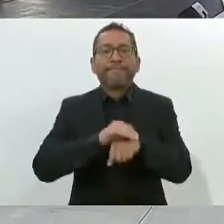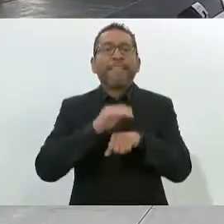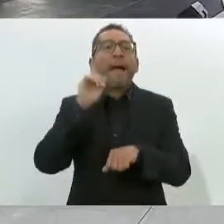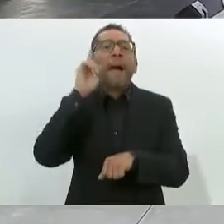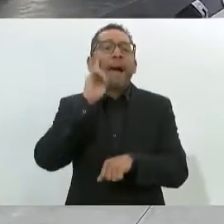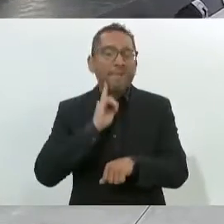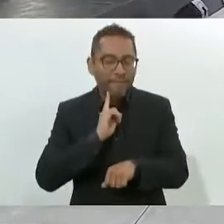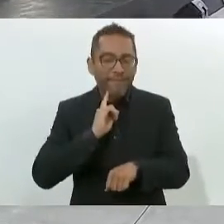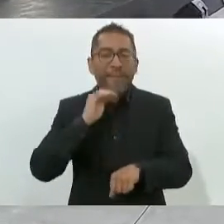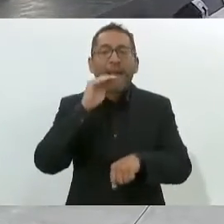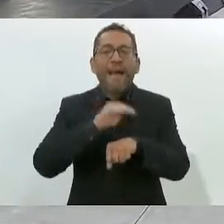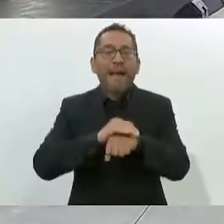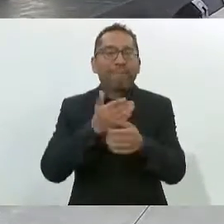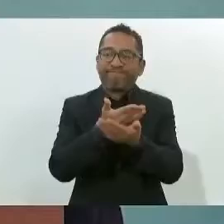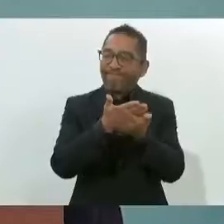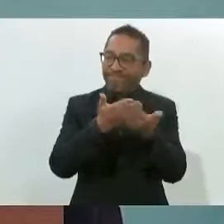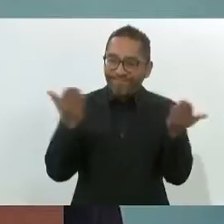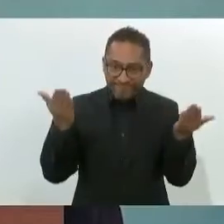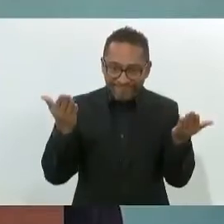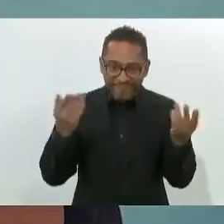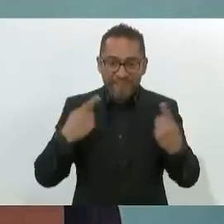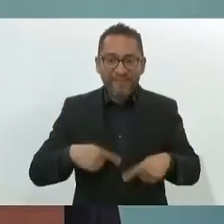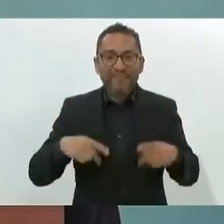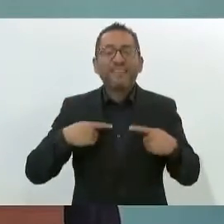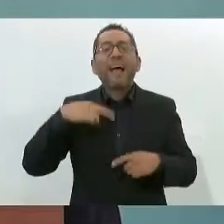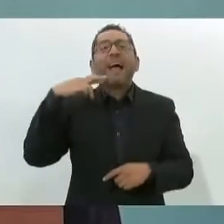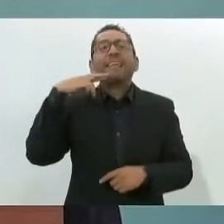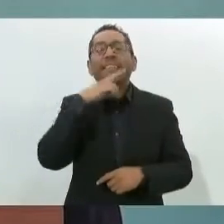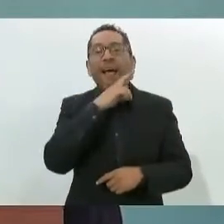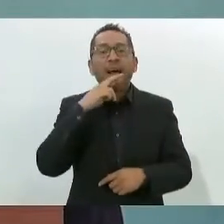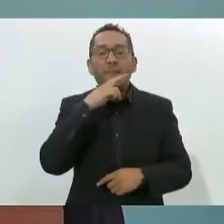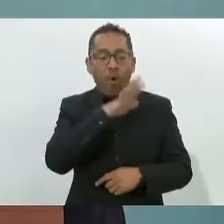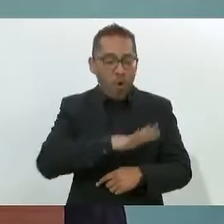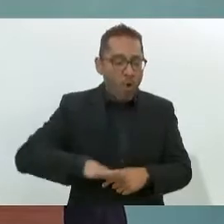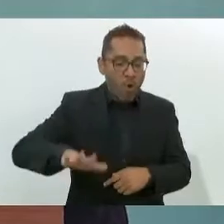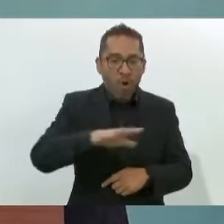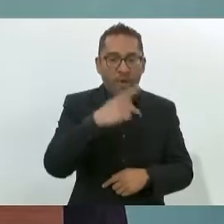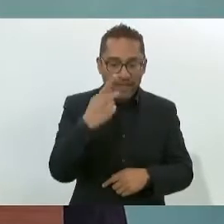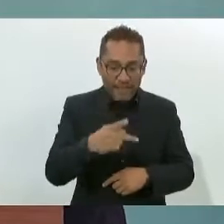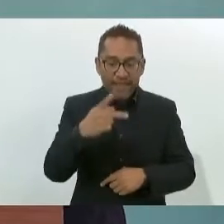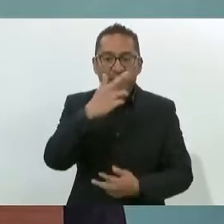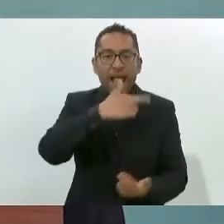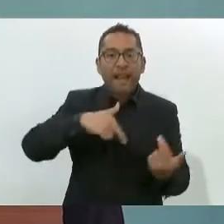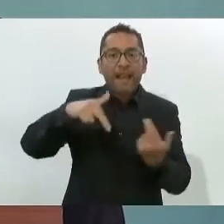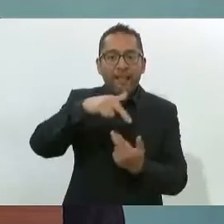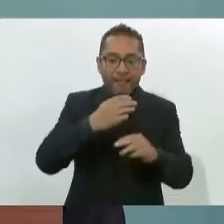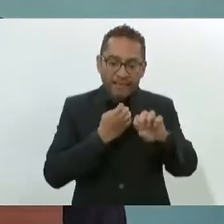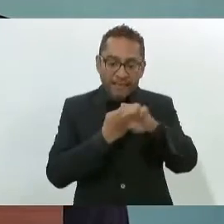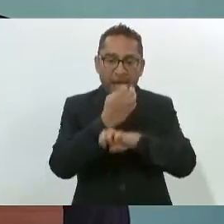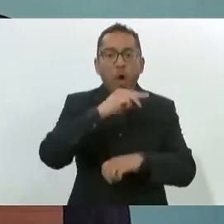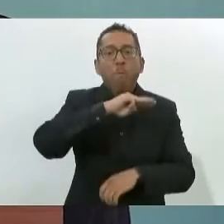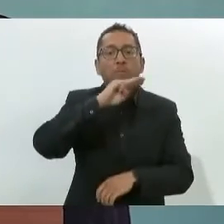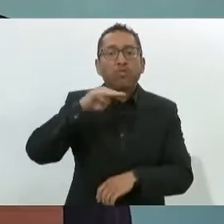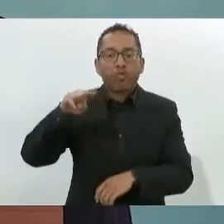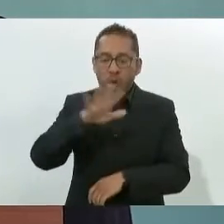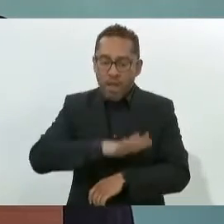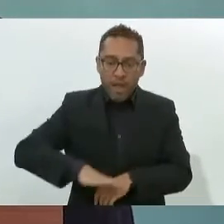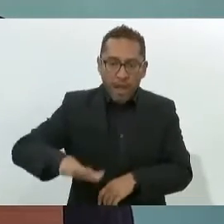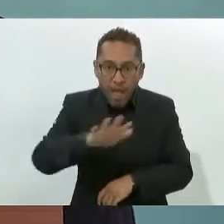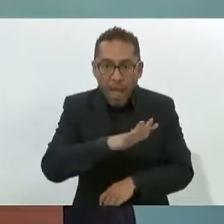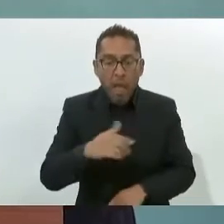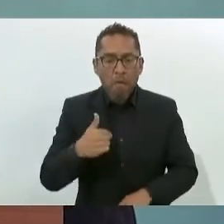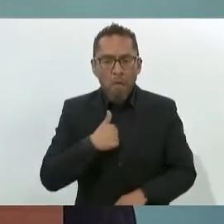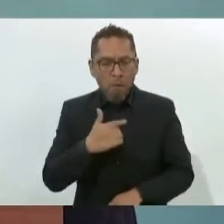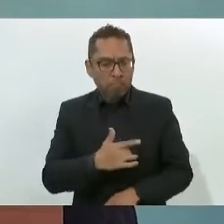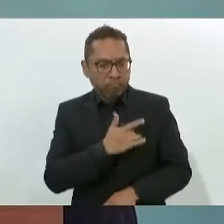de Zamora y de esta región del estado de Michoacán. Nos da mucho gusto